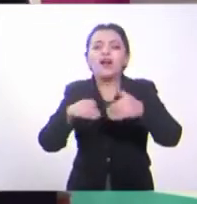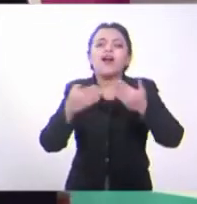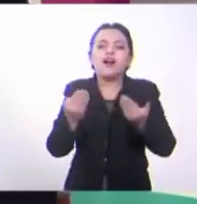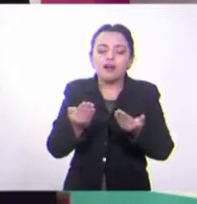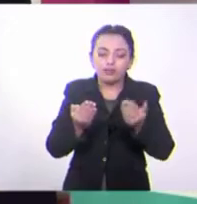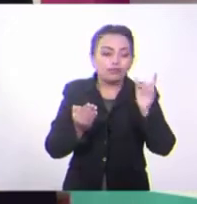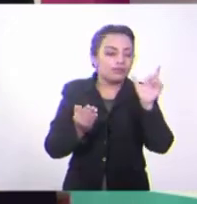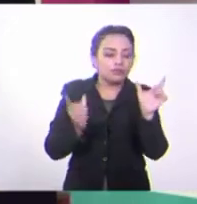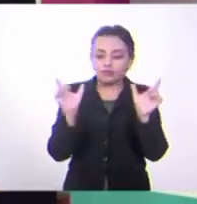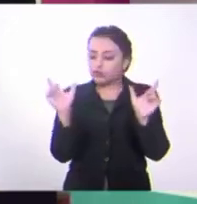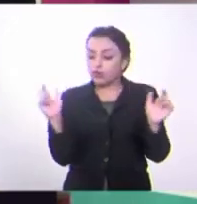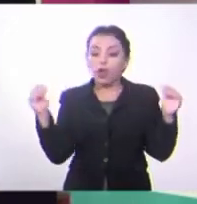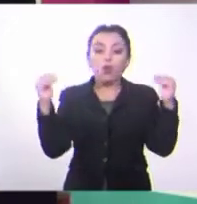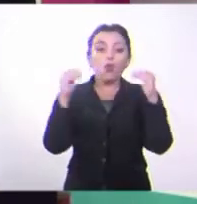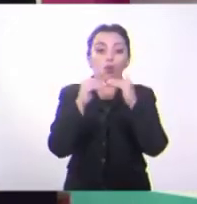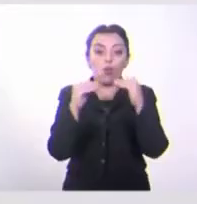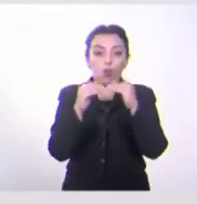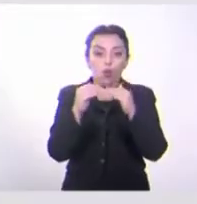en A.